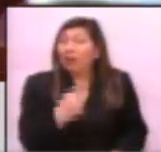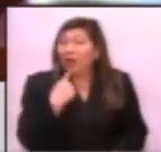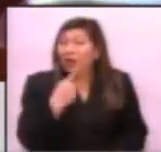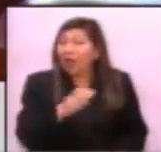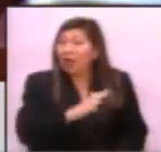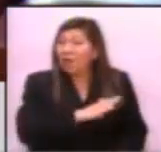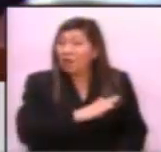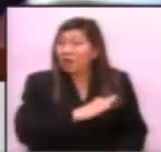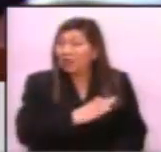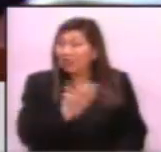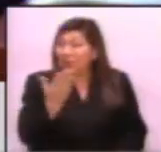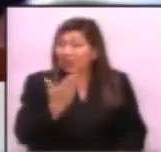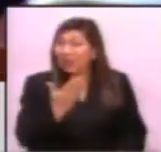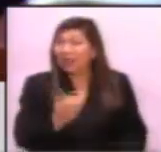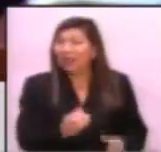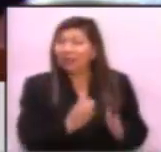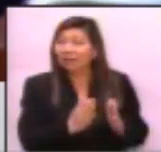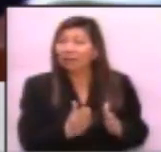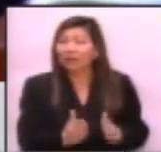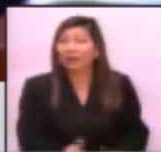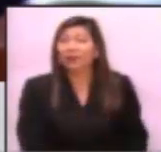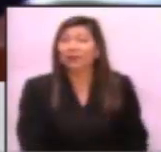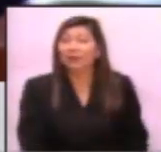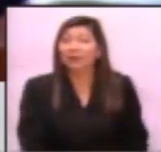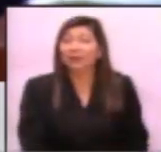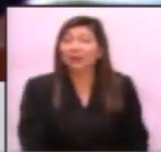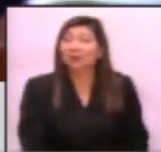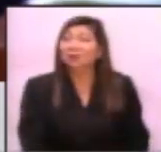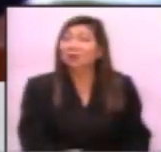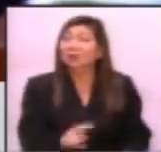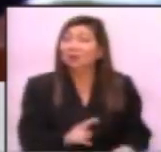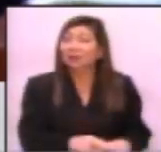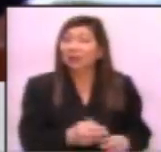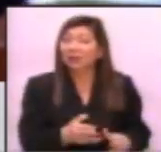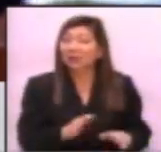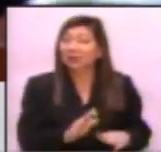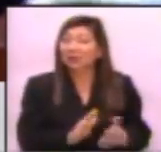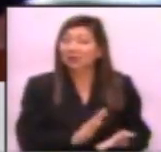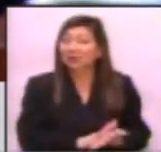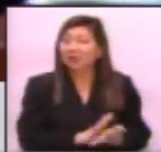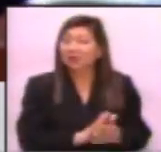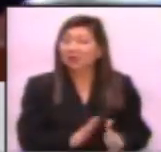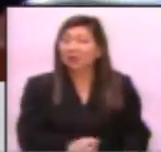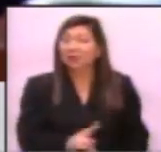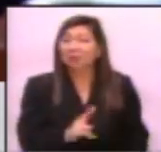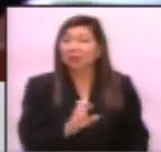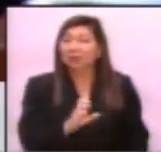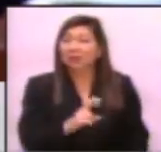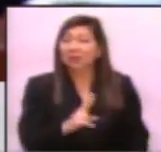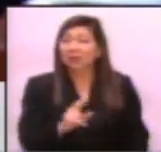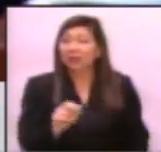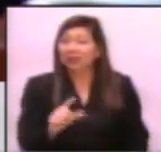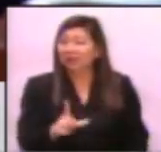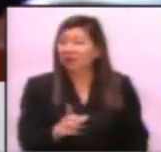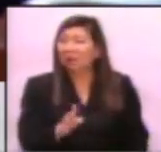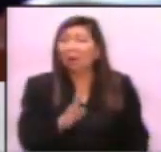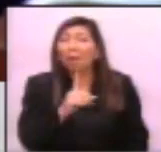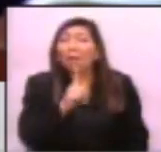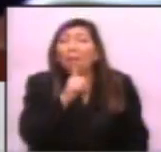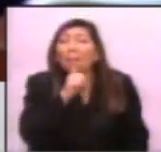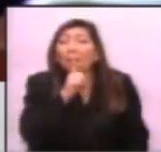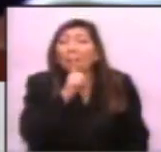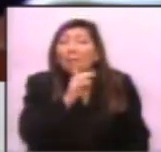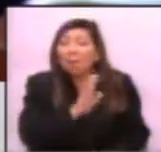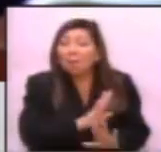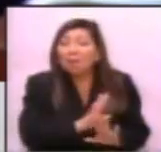a la fiscalía organización criminal, ya está sentado, bien sentadito, tranquilo el señor Becerril. No dice nada, ya